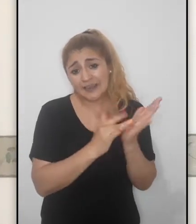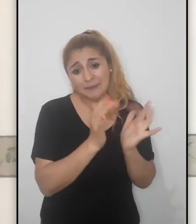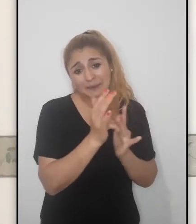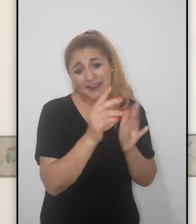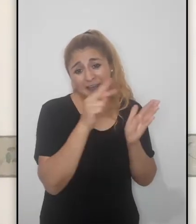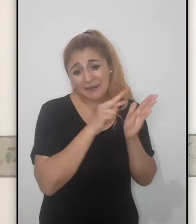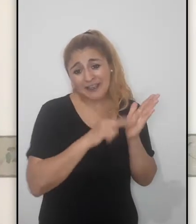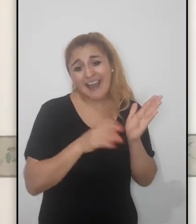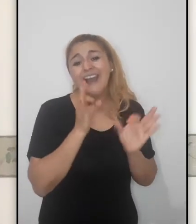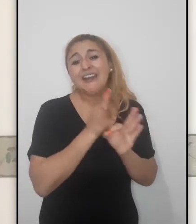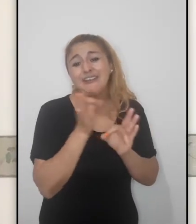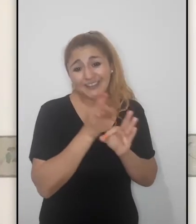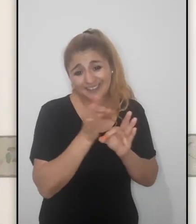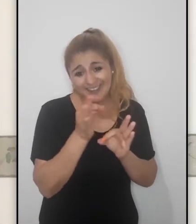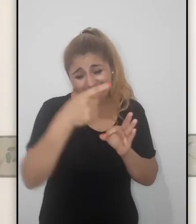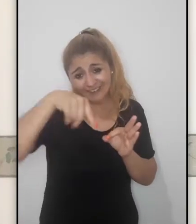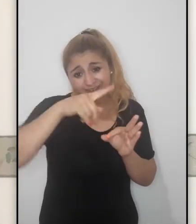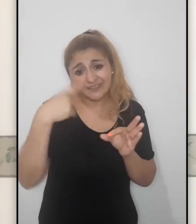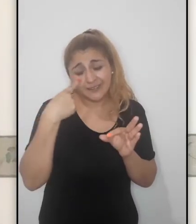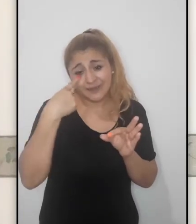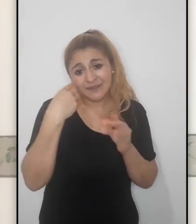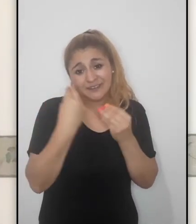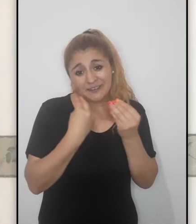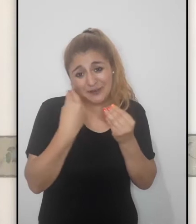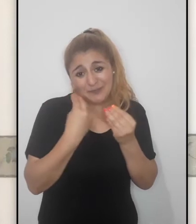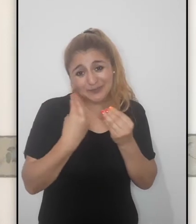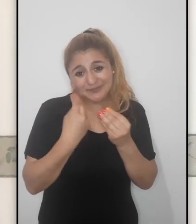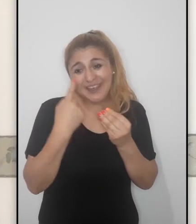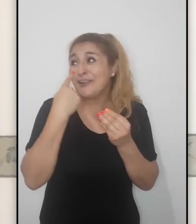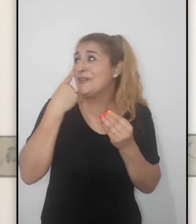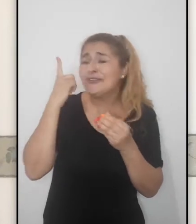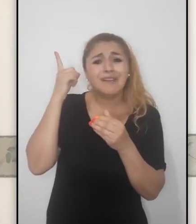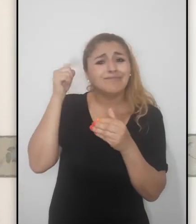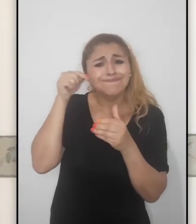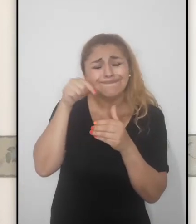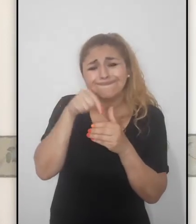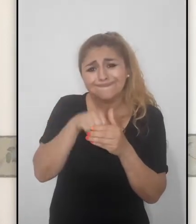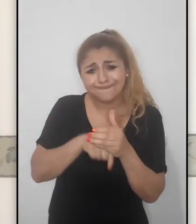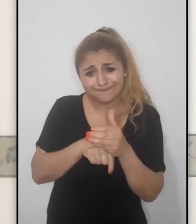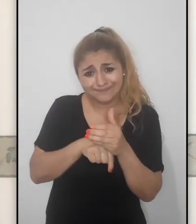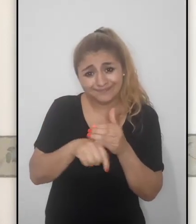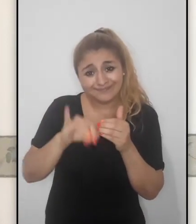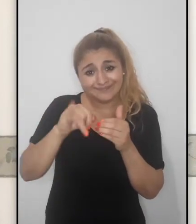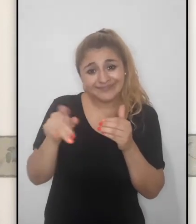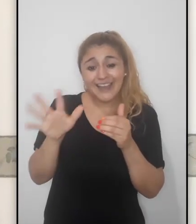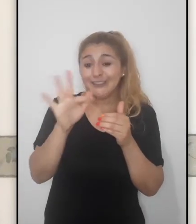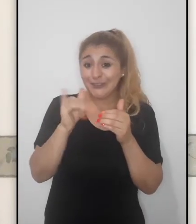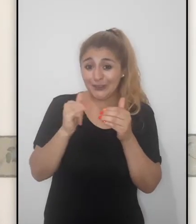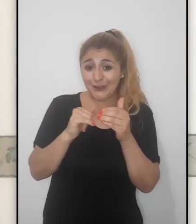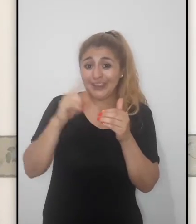gran bendición no te aparte de este libro medita de día y de noche en las verdades